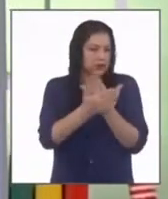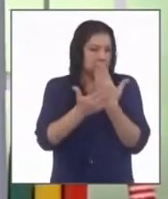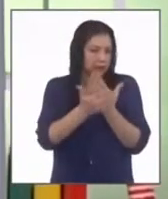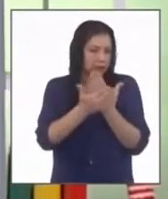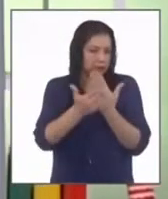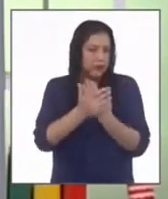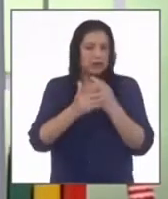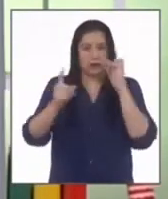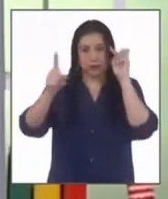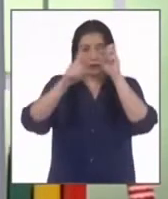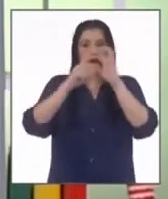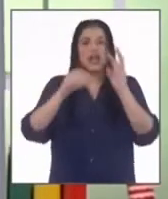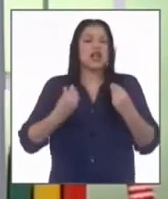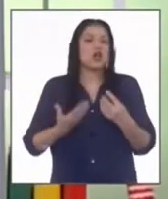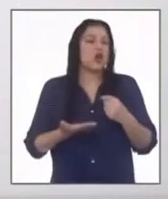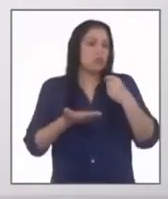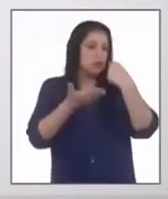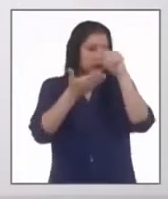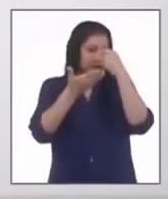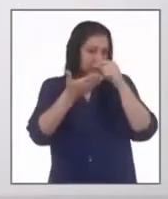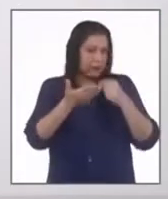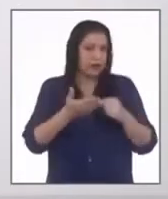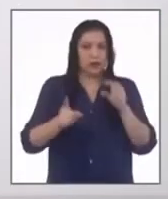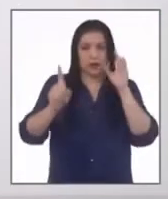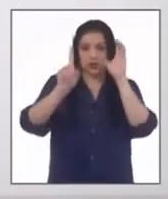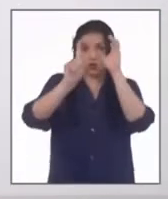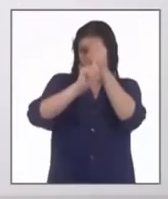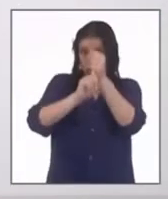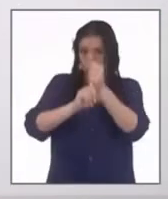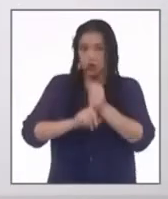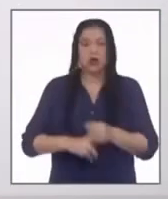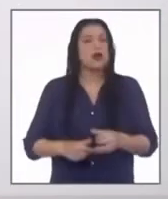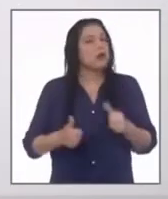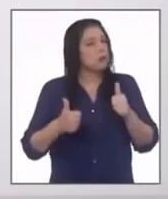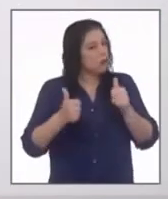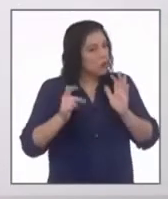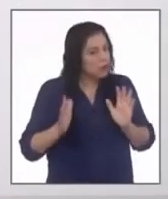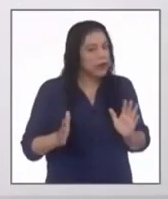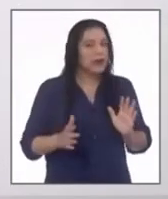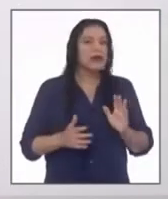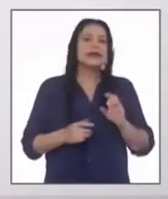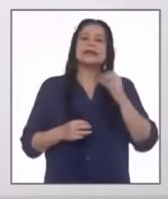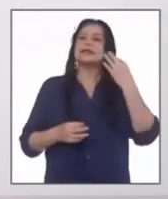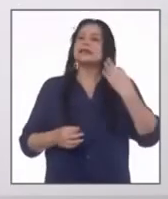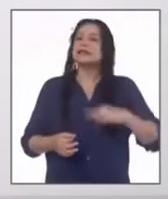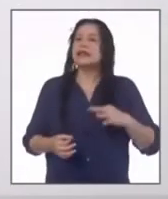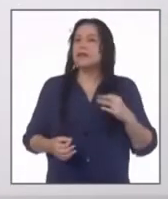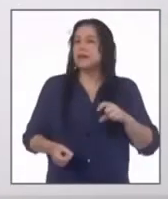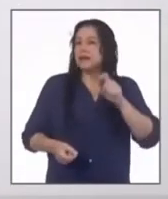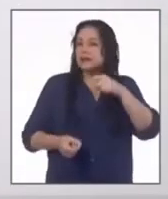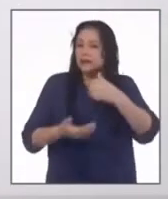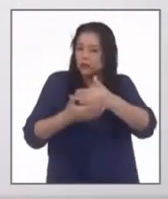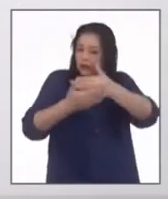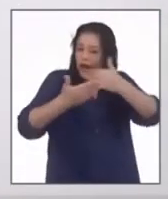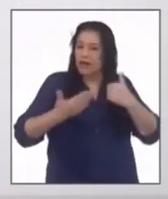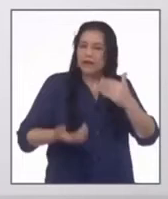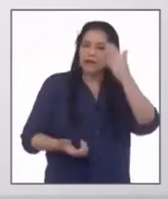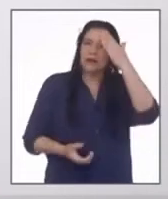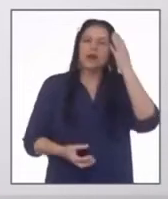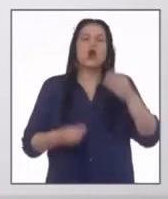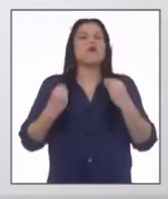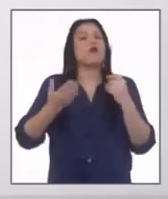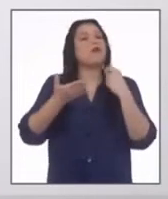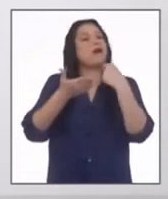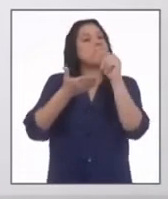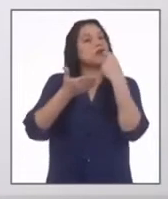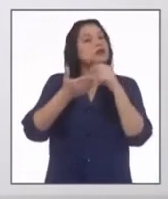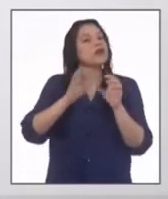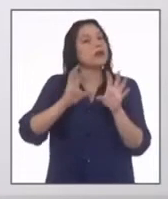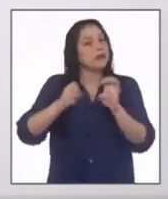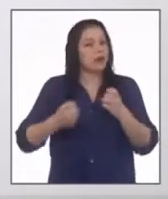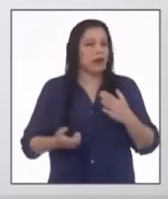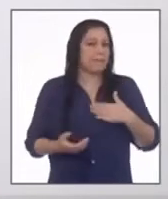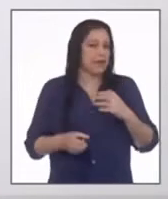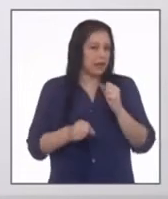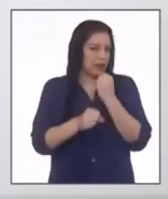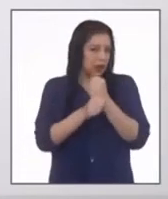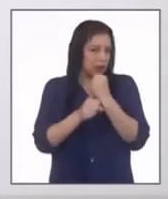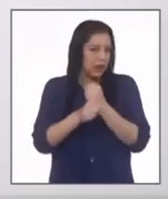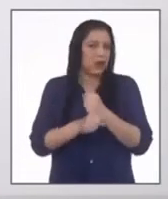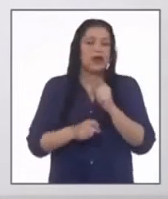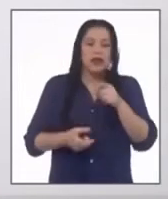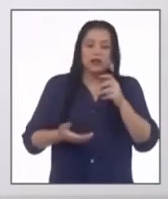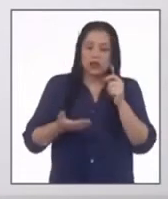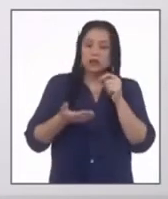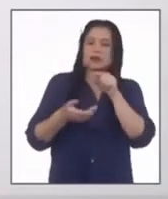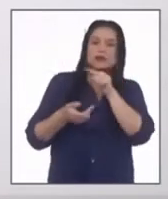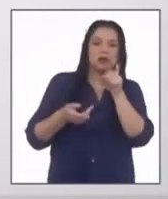propósito y cómo será evaluado su logro? Buen punto, Junior. Siempre es bueno saber los criterios de evaluación, ya que ellos nos irán diciendo